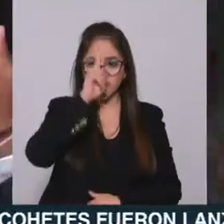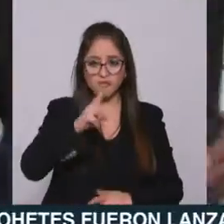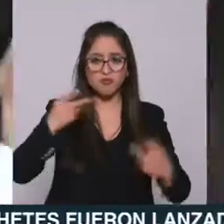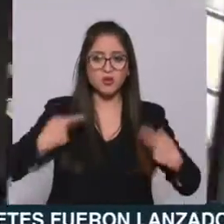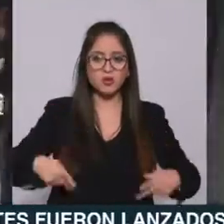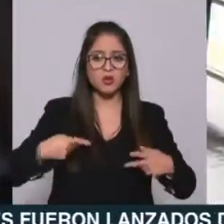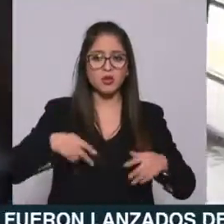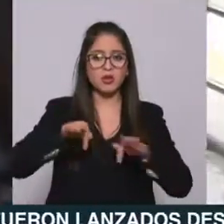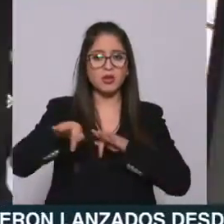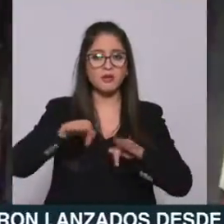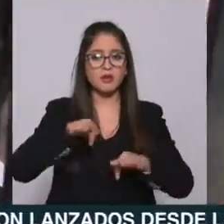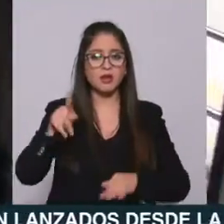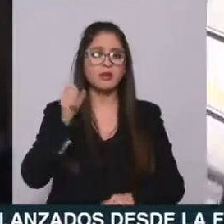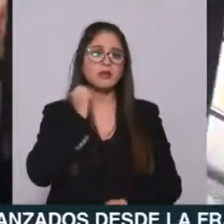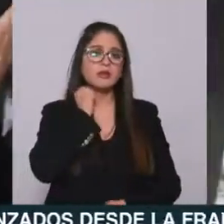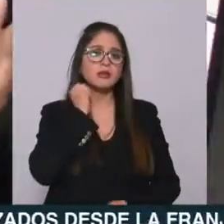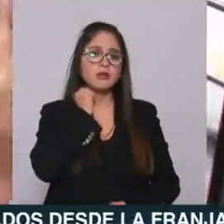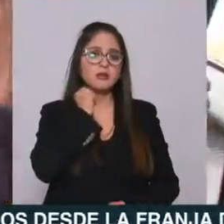recinto.